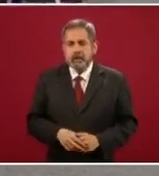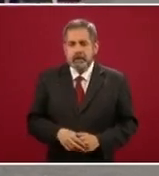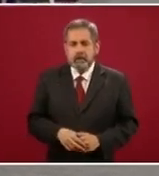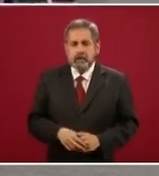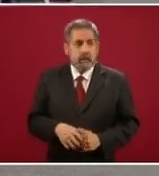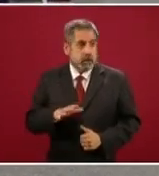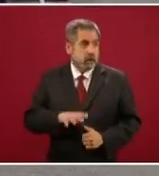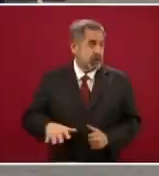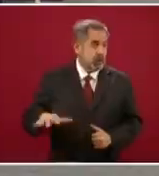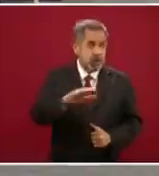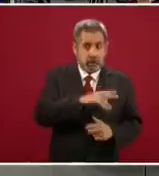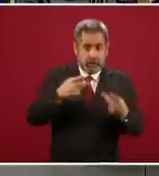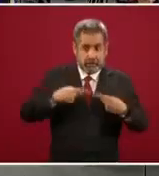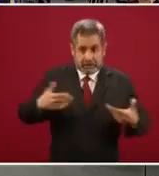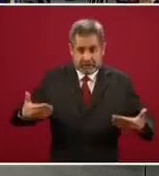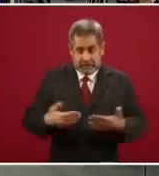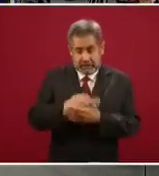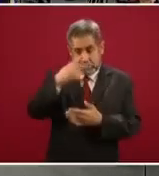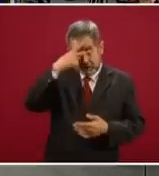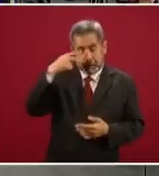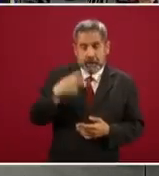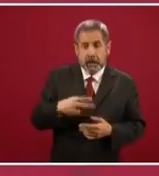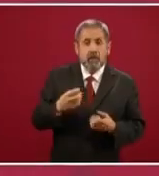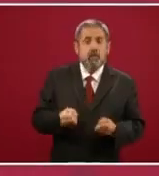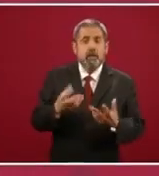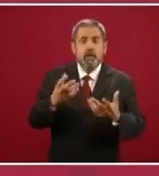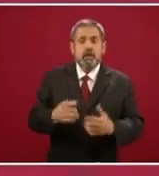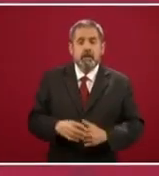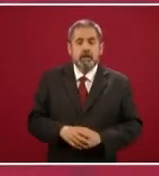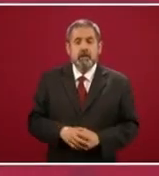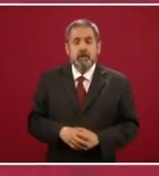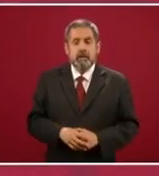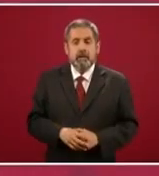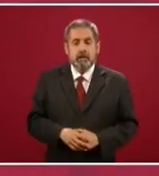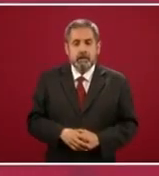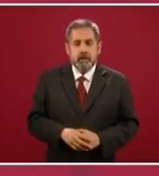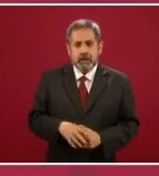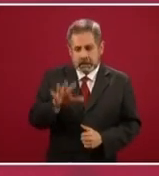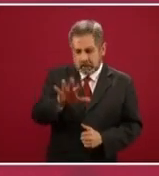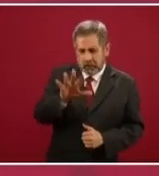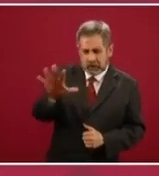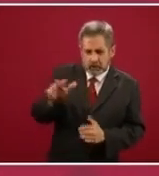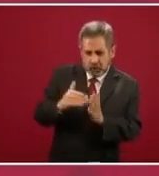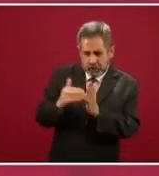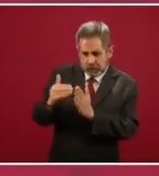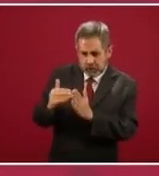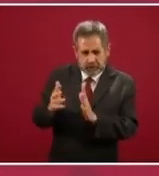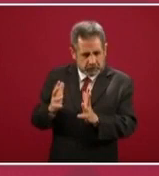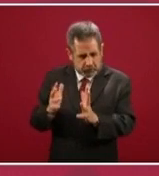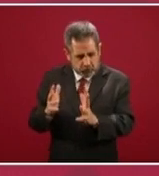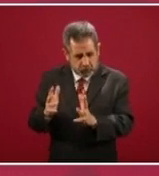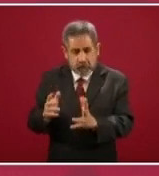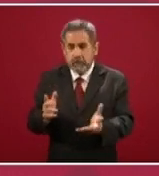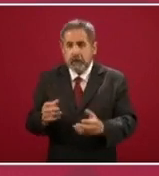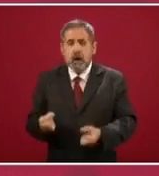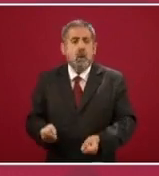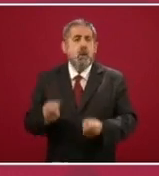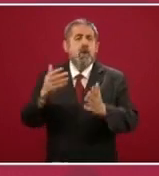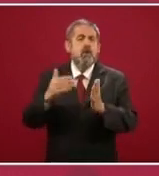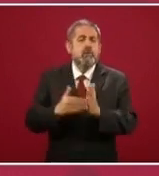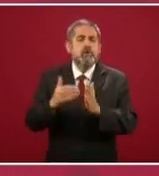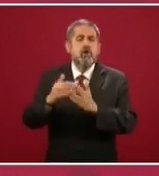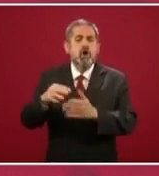El 60% de los ciudadanos. Cerca de 55 millones. 55 millones. ¿Cuántos